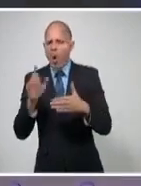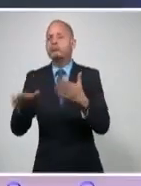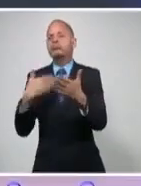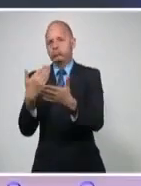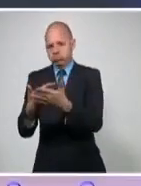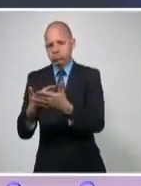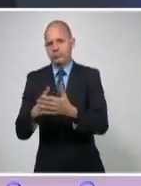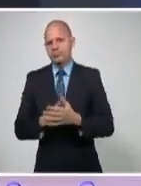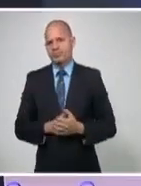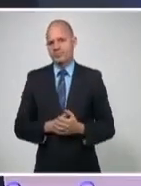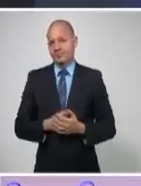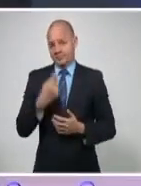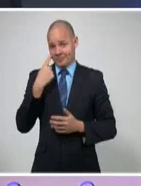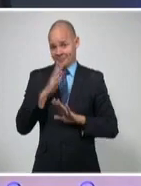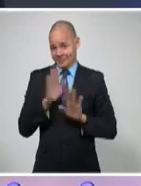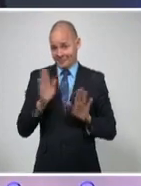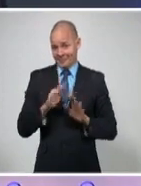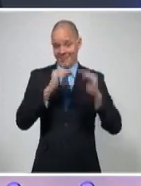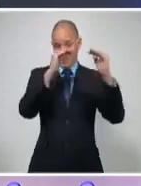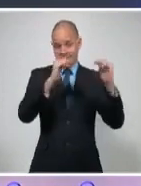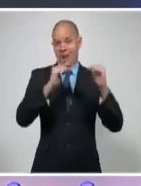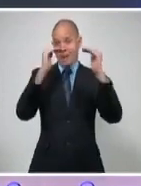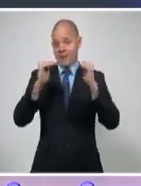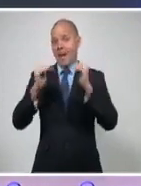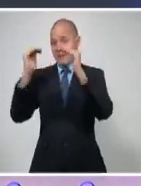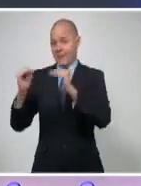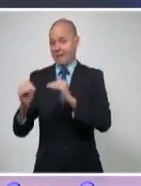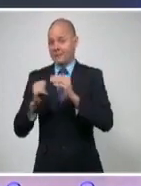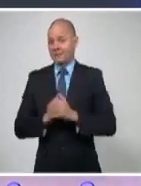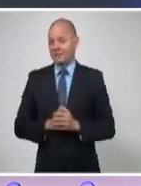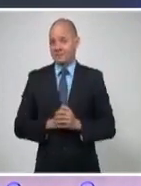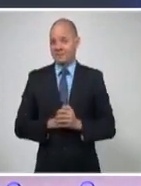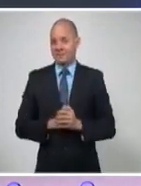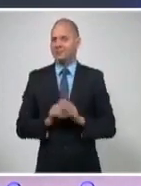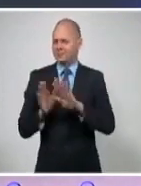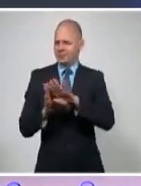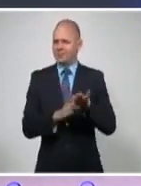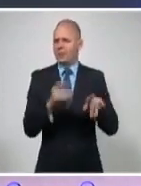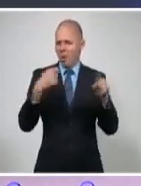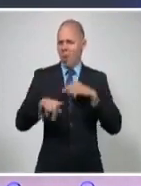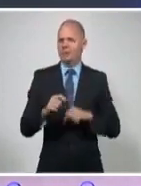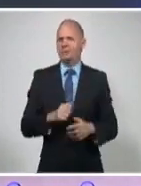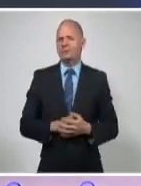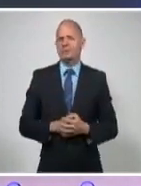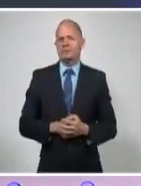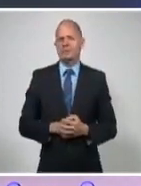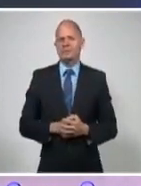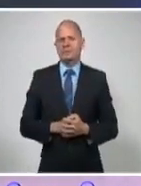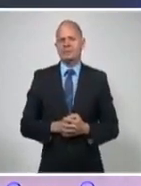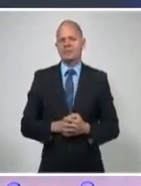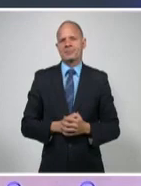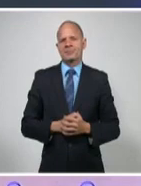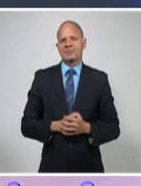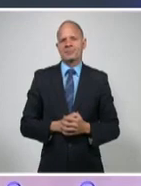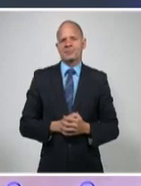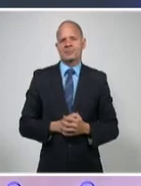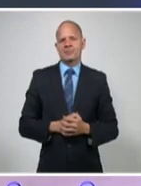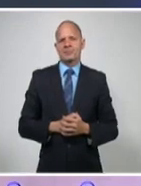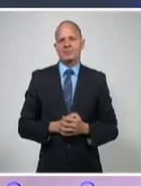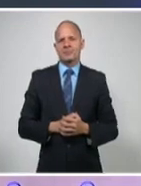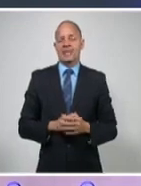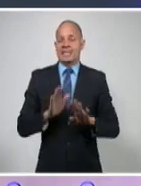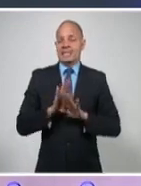públicos. Pero no me voy a quedar aquí en la estructura. Yo les voy a traer hoy dos ejemplos concretos de qué acciones